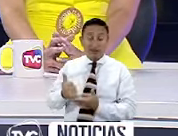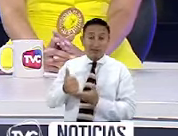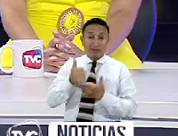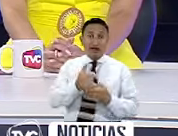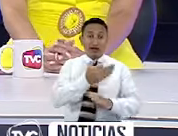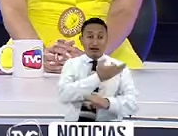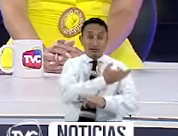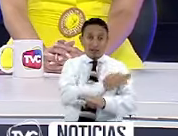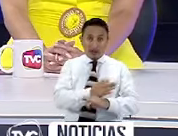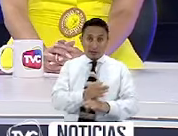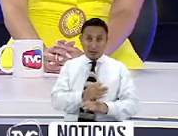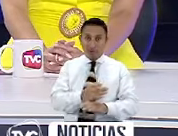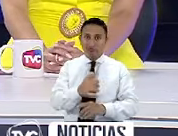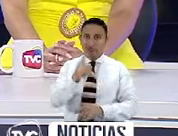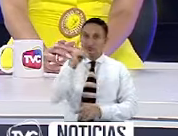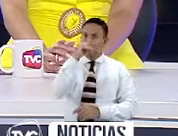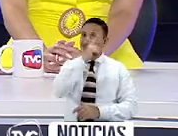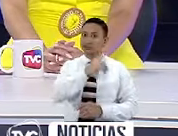vuelve más complejo.